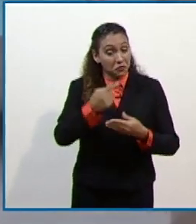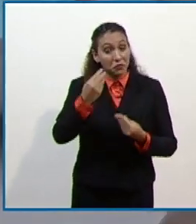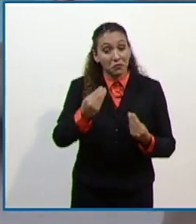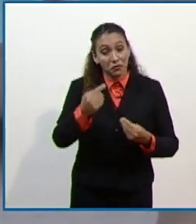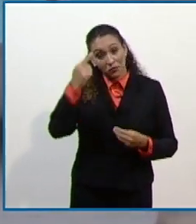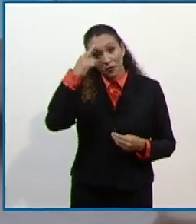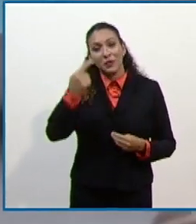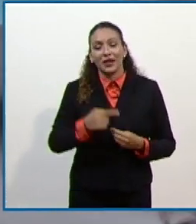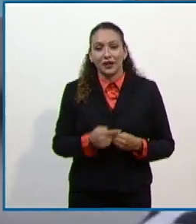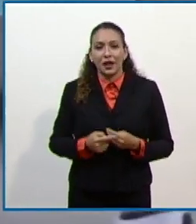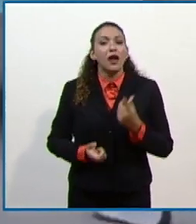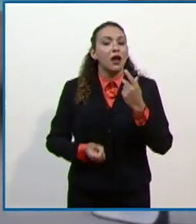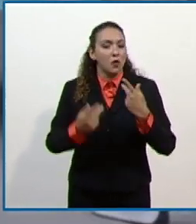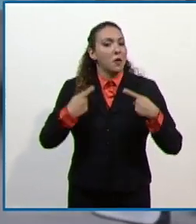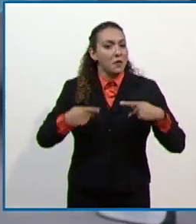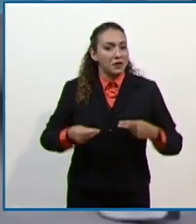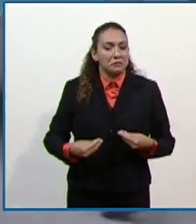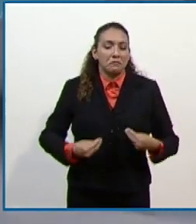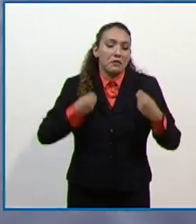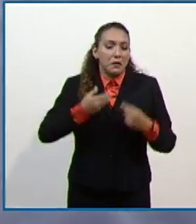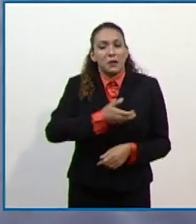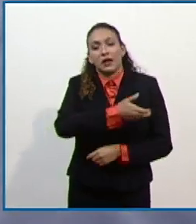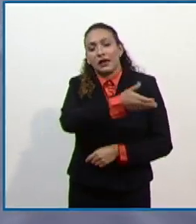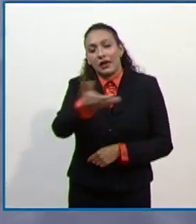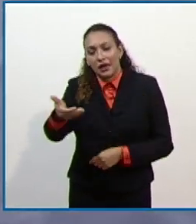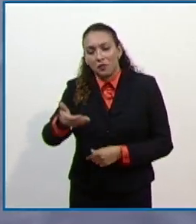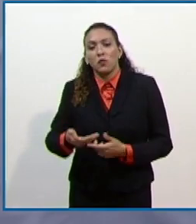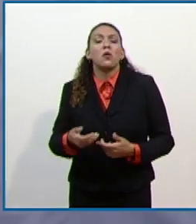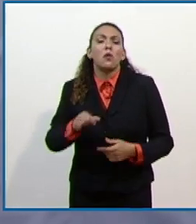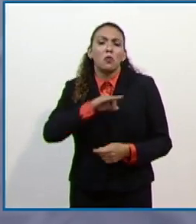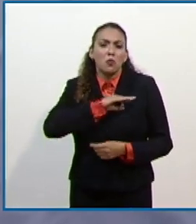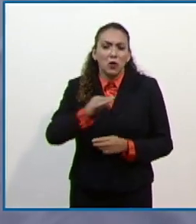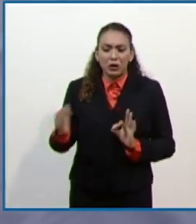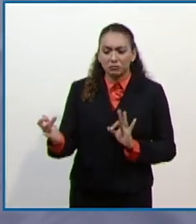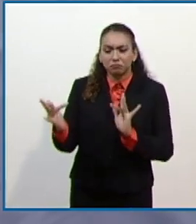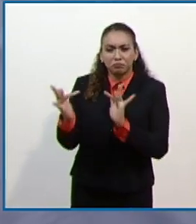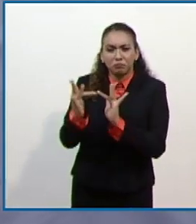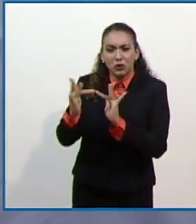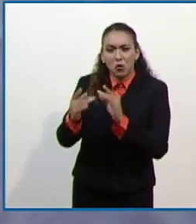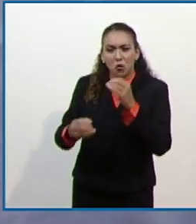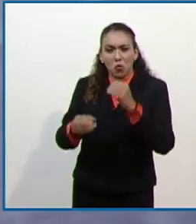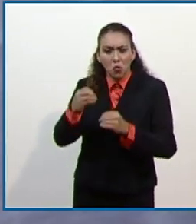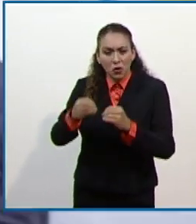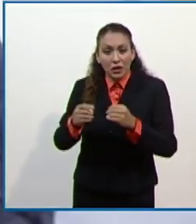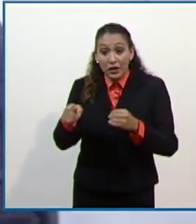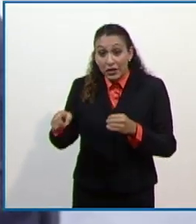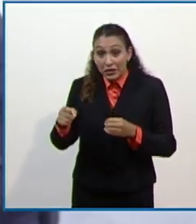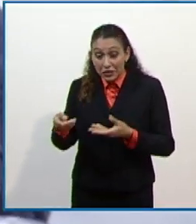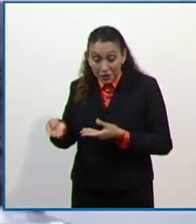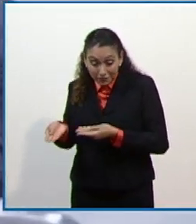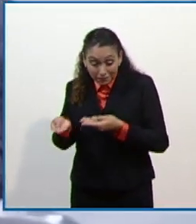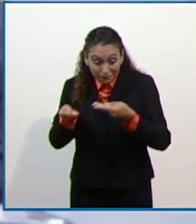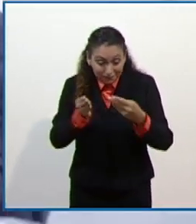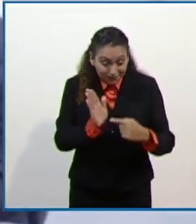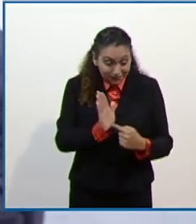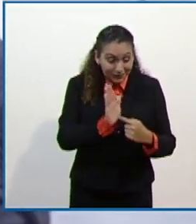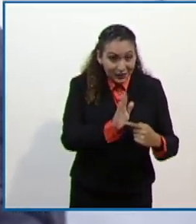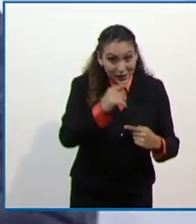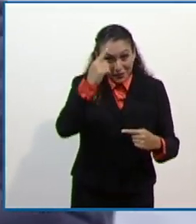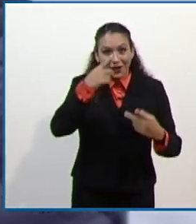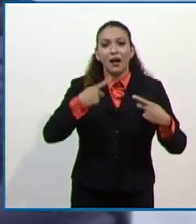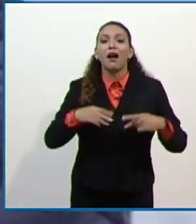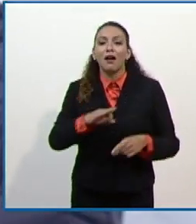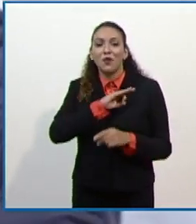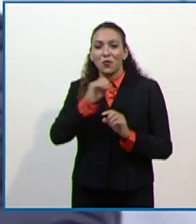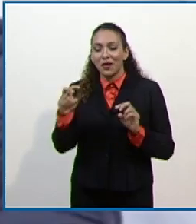justicia agraria, pues da certeza a las y los ejidatarios de sus tierras y ayuda a resolver conflictos con prontitud, privilegiando el